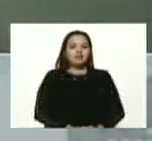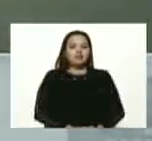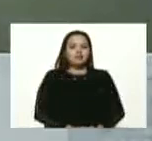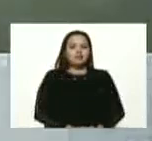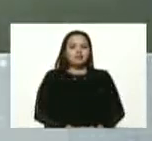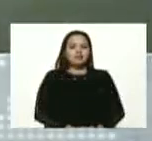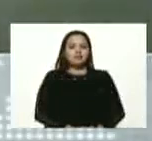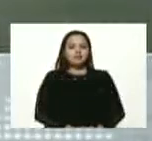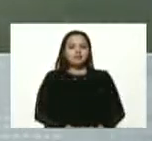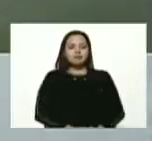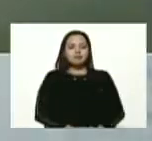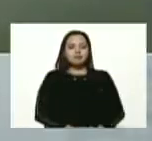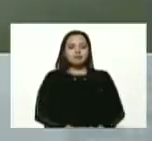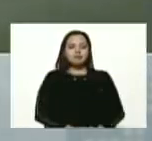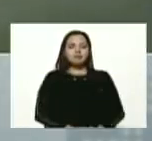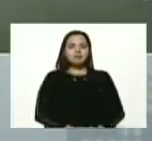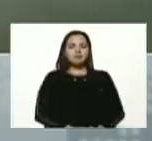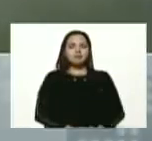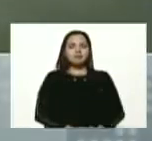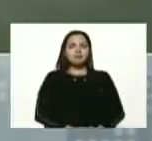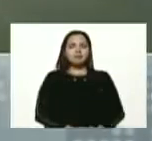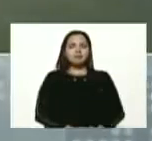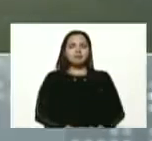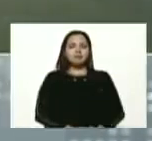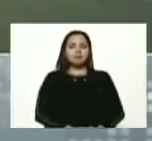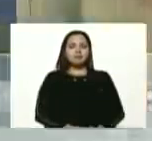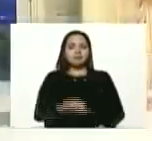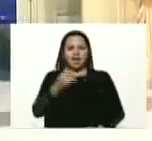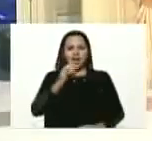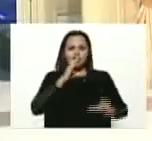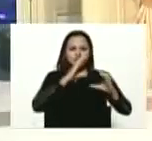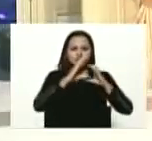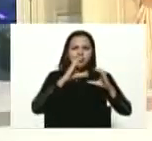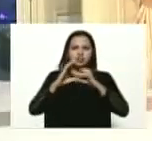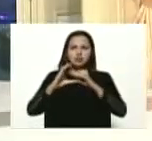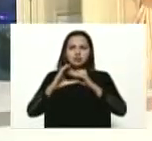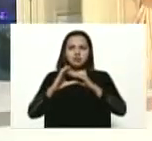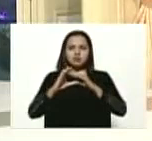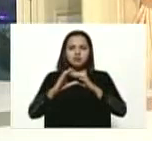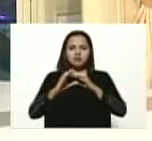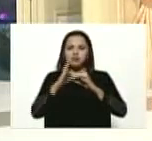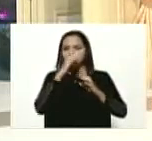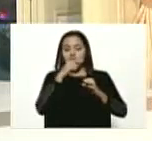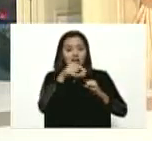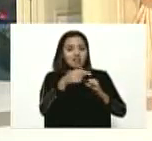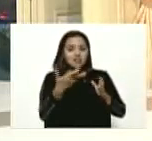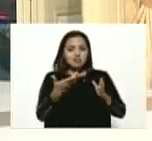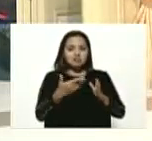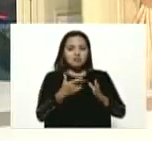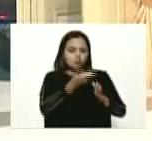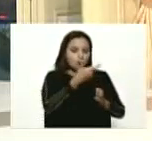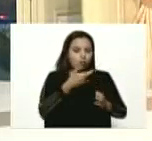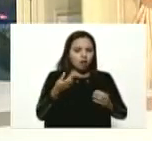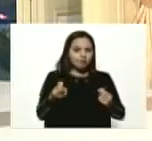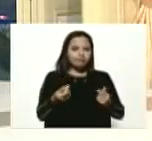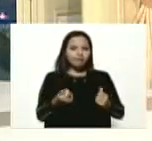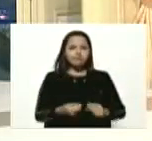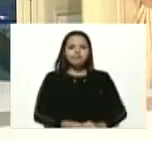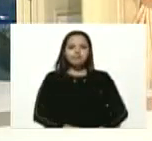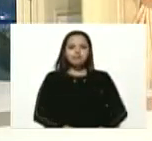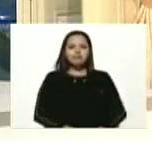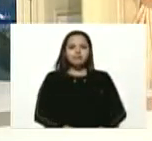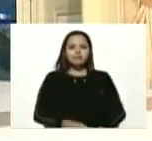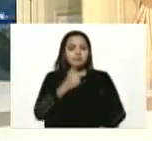santo. Bueno, tenemos el comunicado, Tare. No tienes el comunicado ahí. Búscalo, pues. Pero